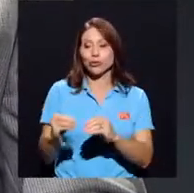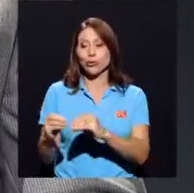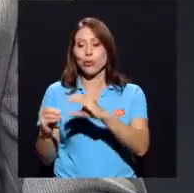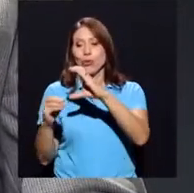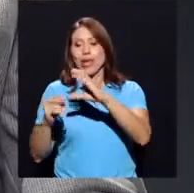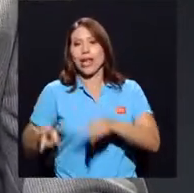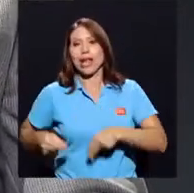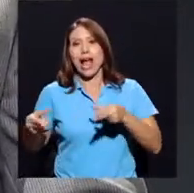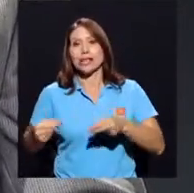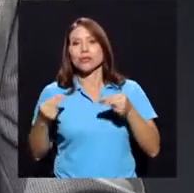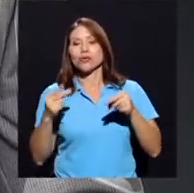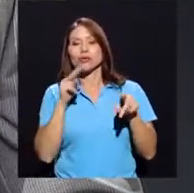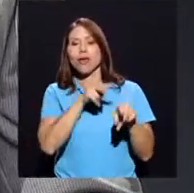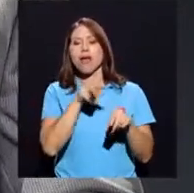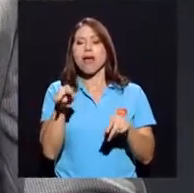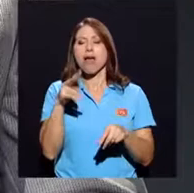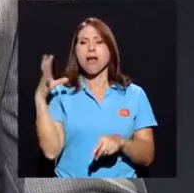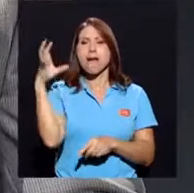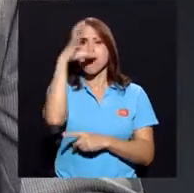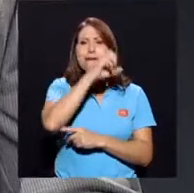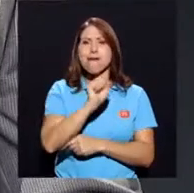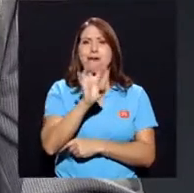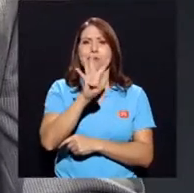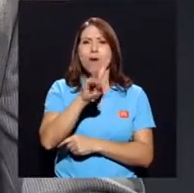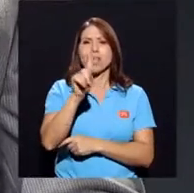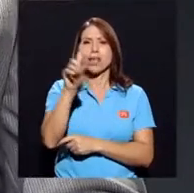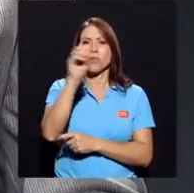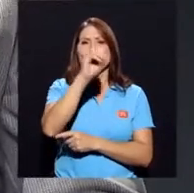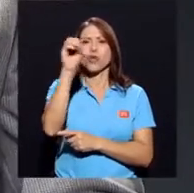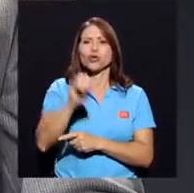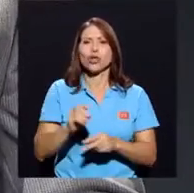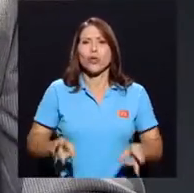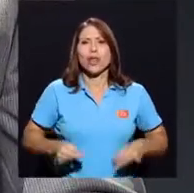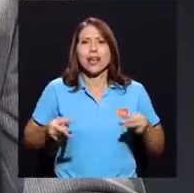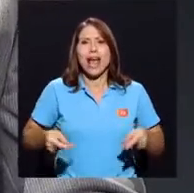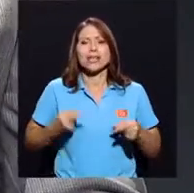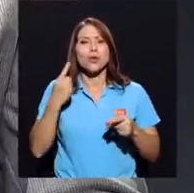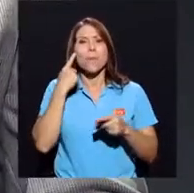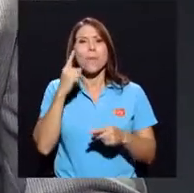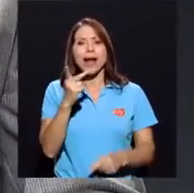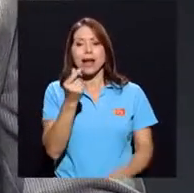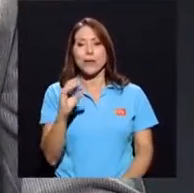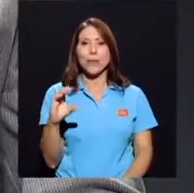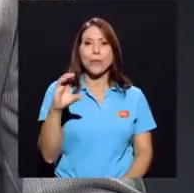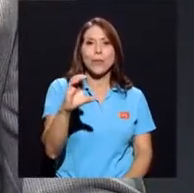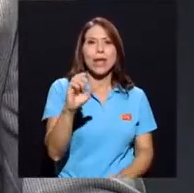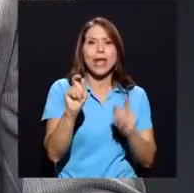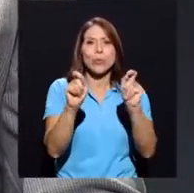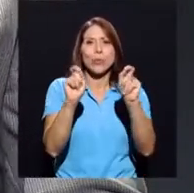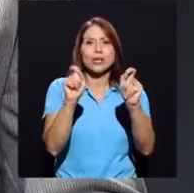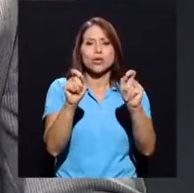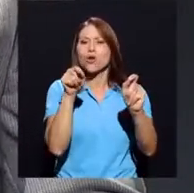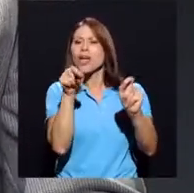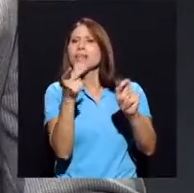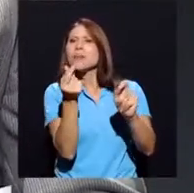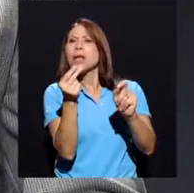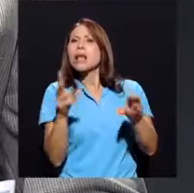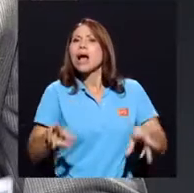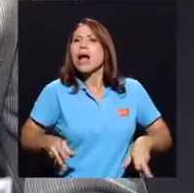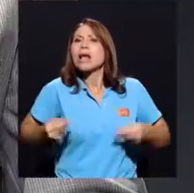por ciento del gasto la educación y dice cómodo se estará gastando esa plata verdad porque resulte de costa rica en